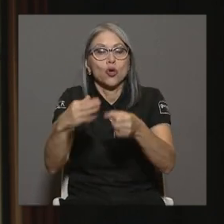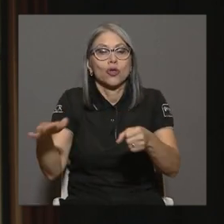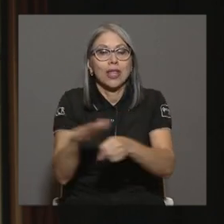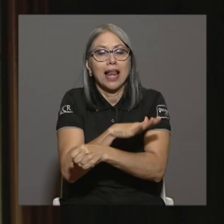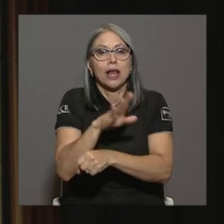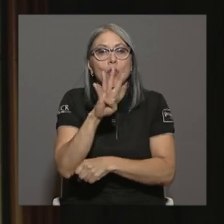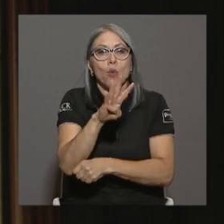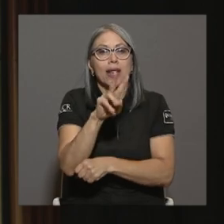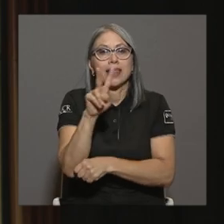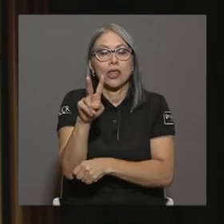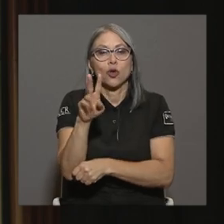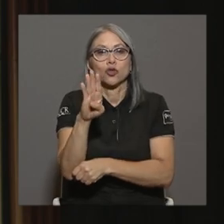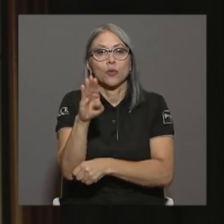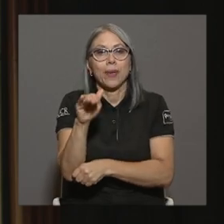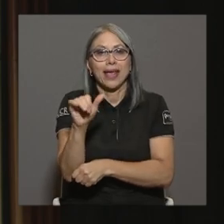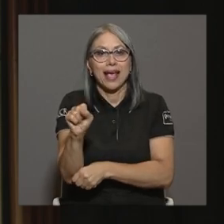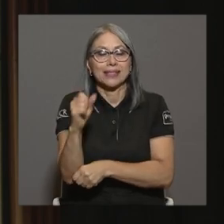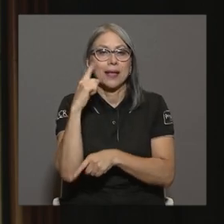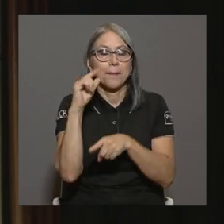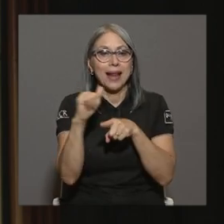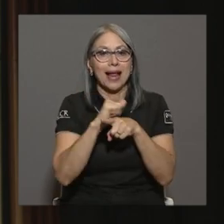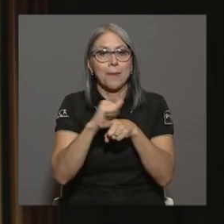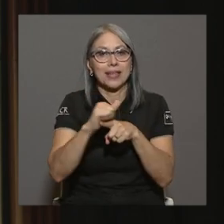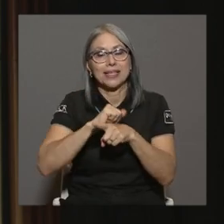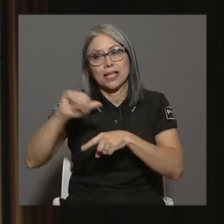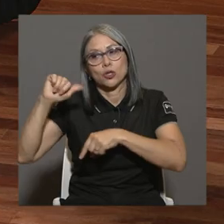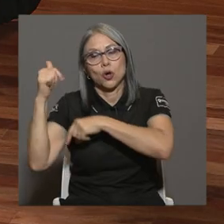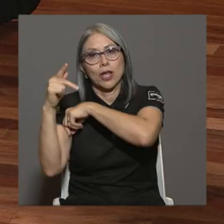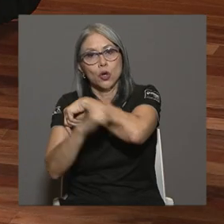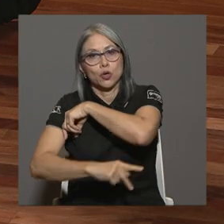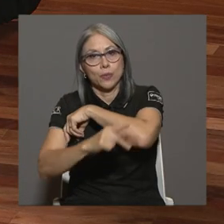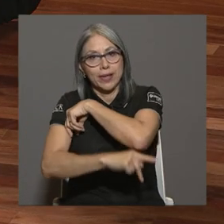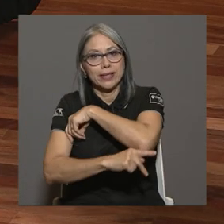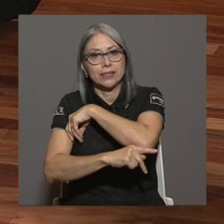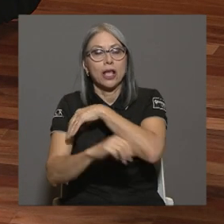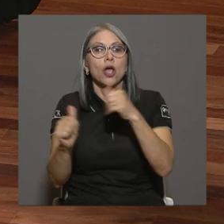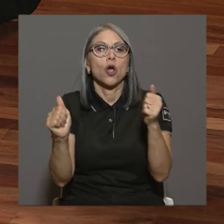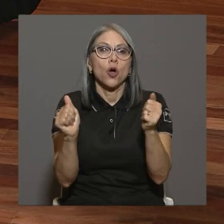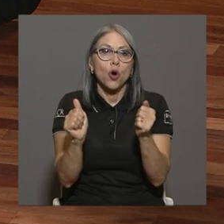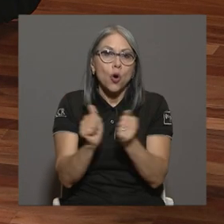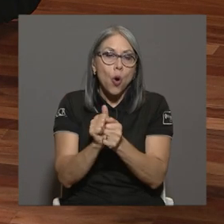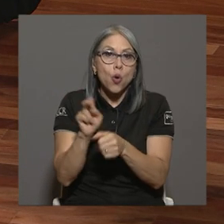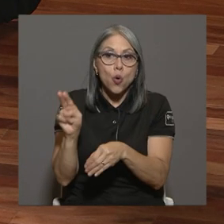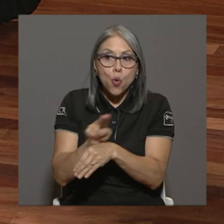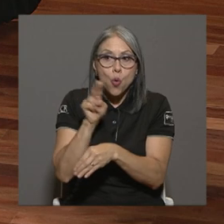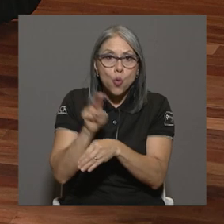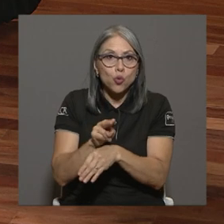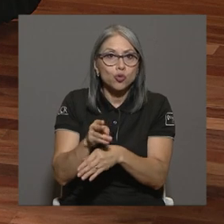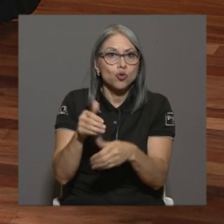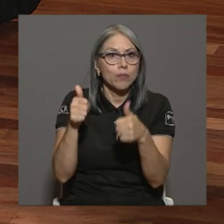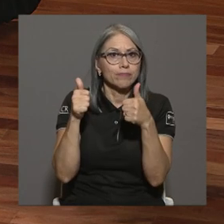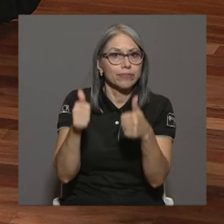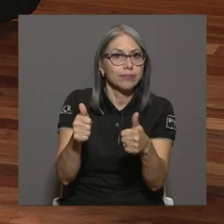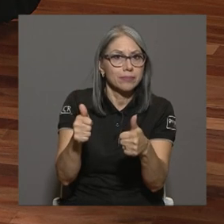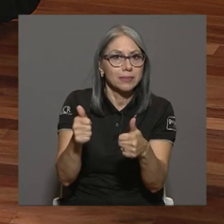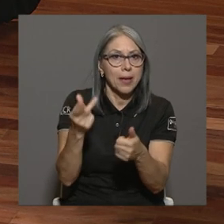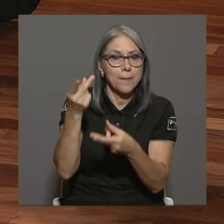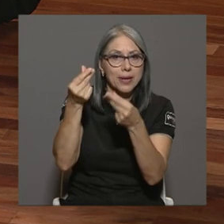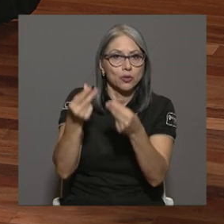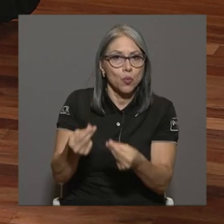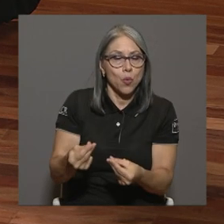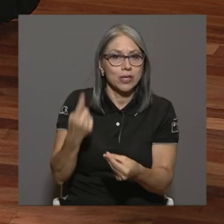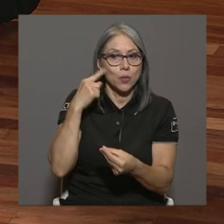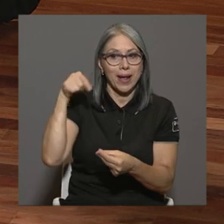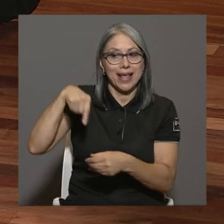42 becas para capacitaciones en el exterior, con el uso óptimo del presupuesto asignado para